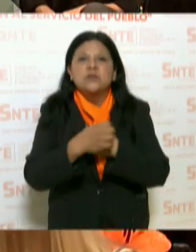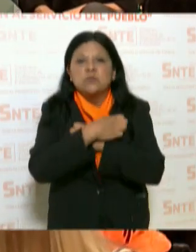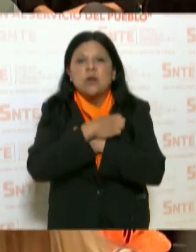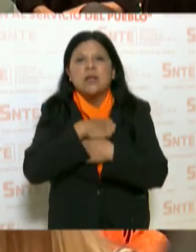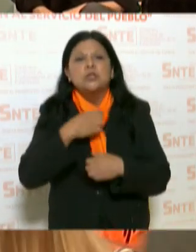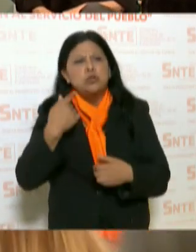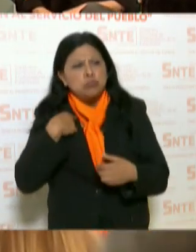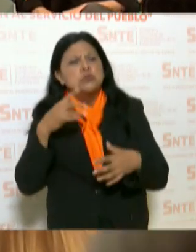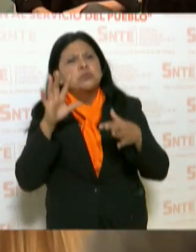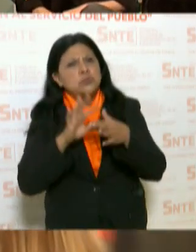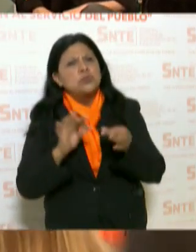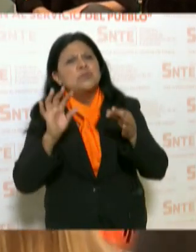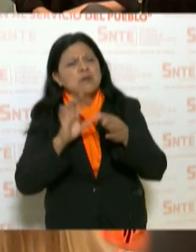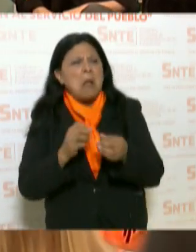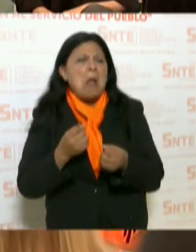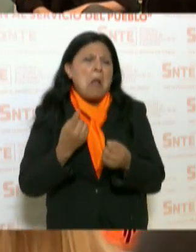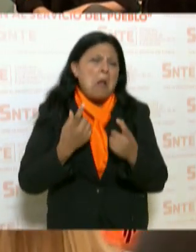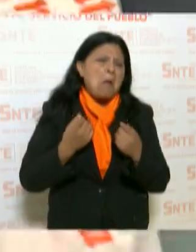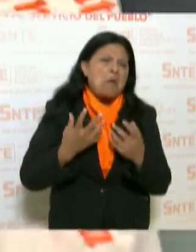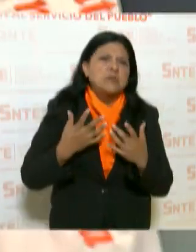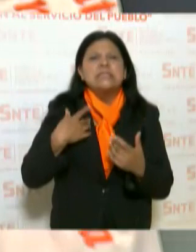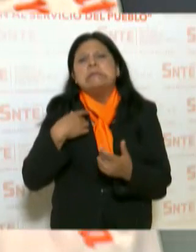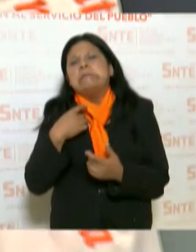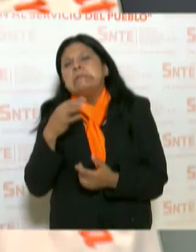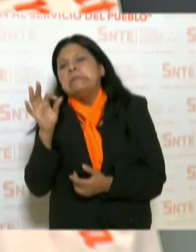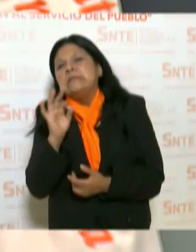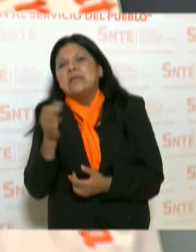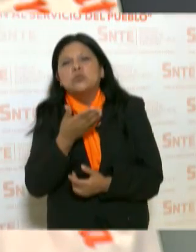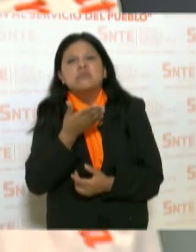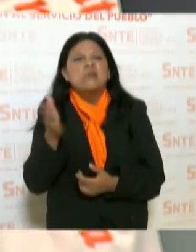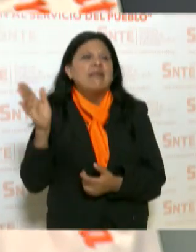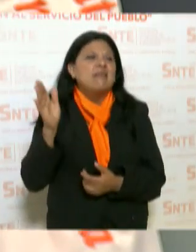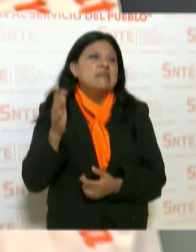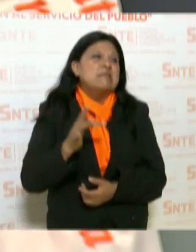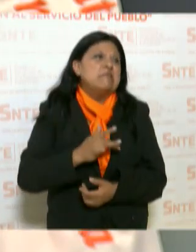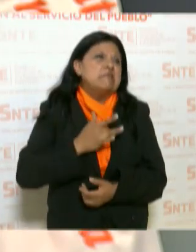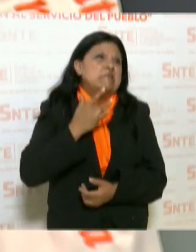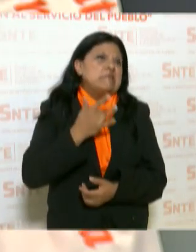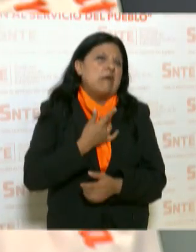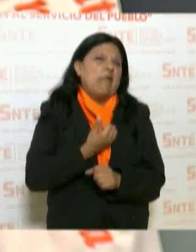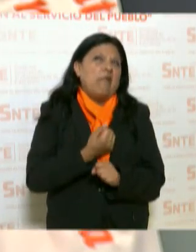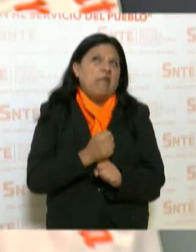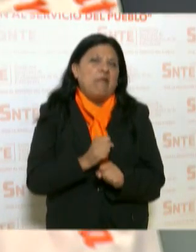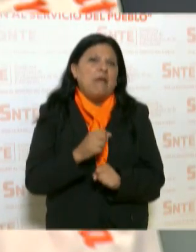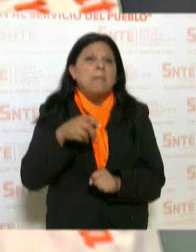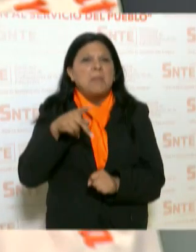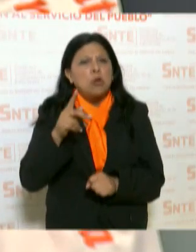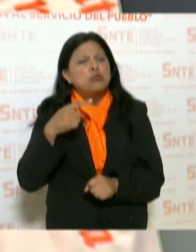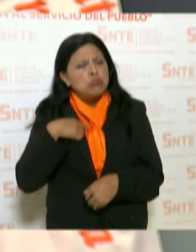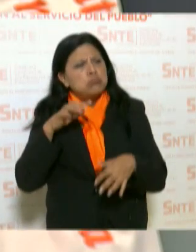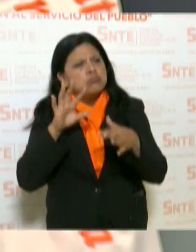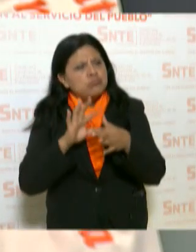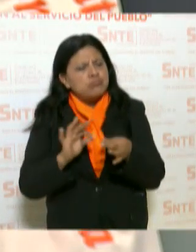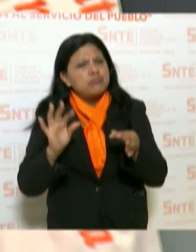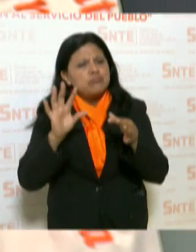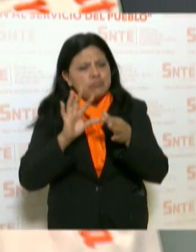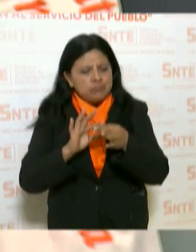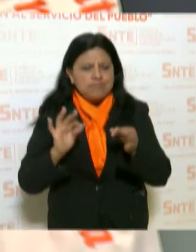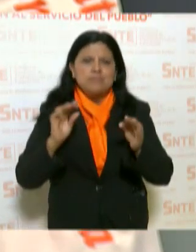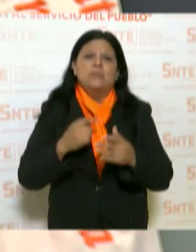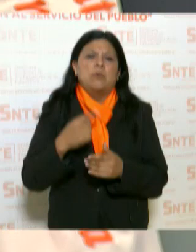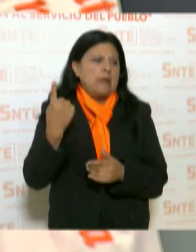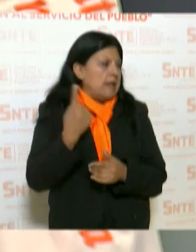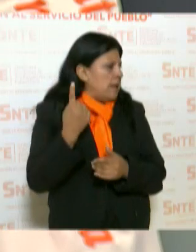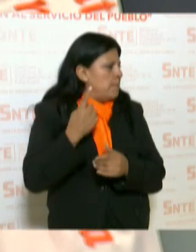aburrir con lo que estoy diciendo, pero les cuento que pasó